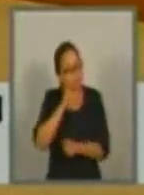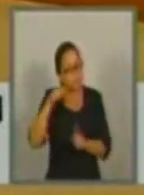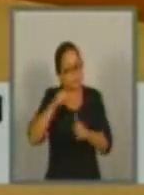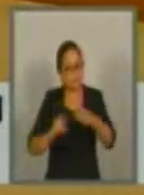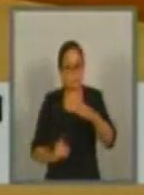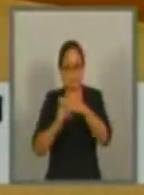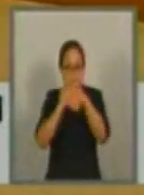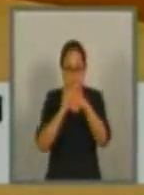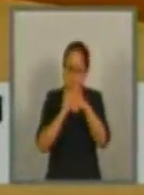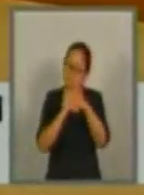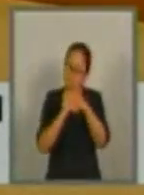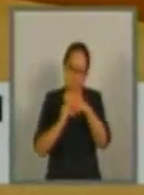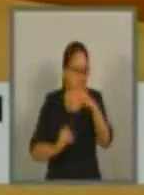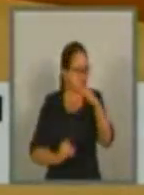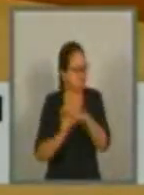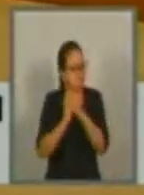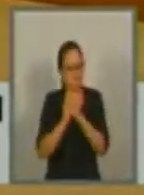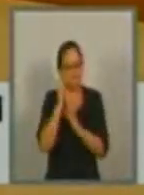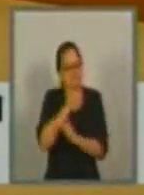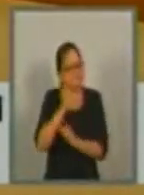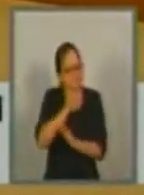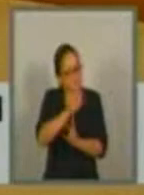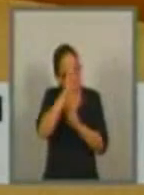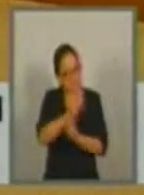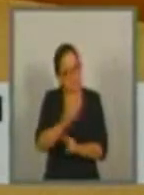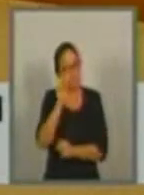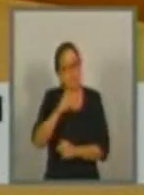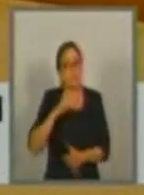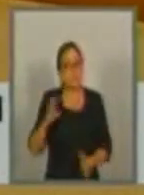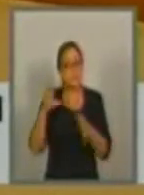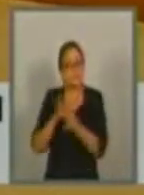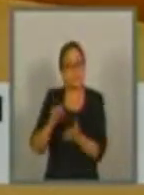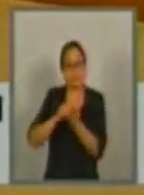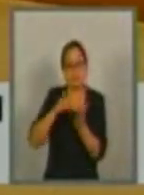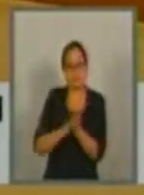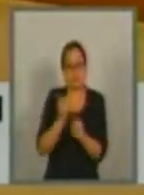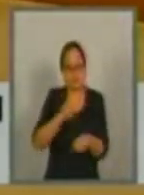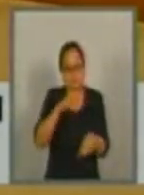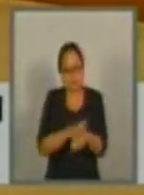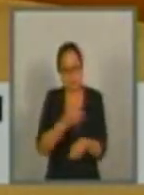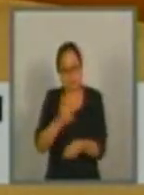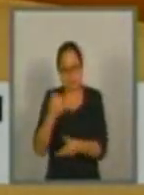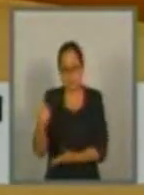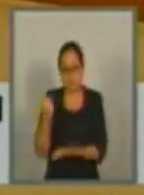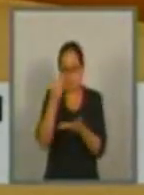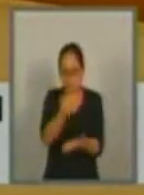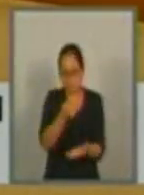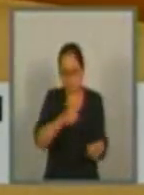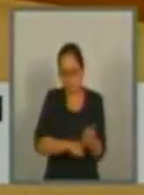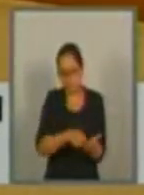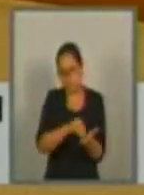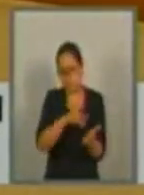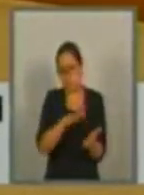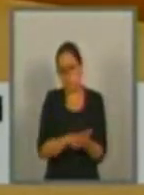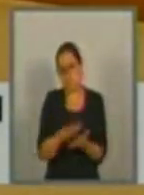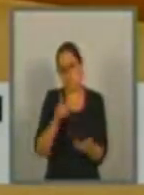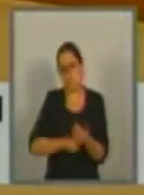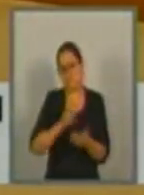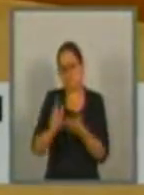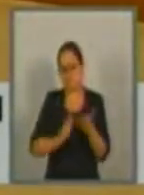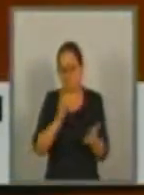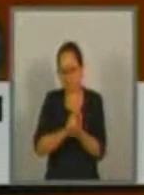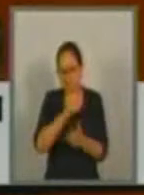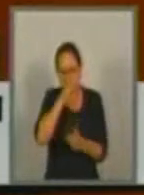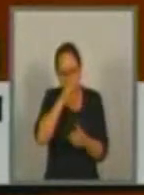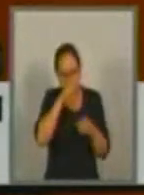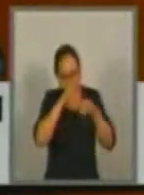topes presupuestales y atendiendo las disposiciones administrativas y presupuestarias que establece nuestra